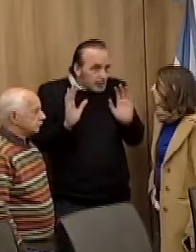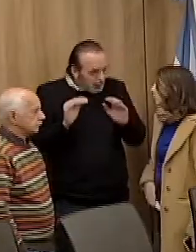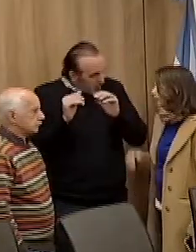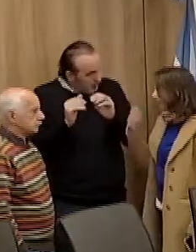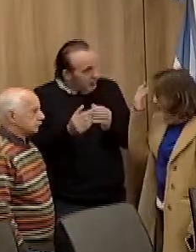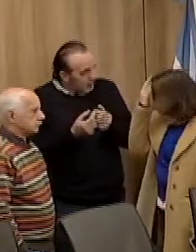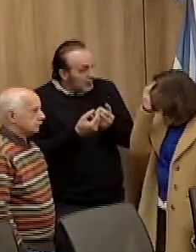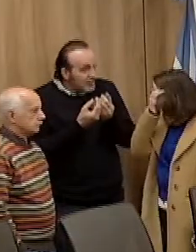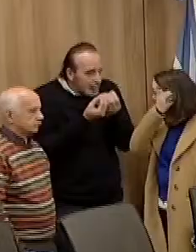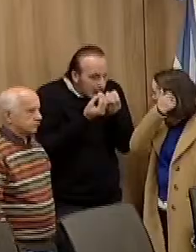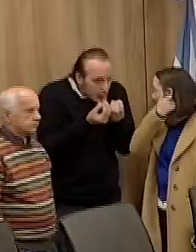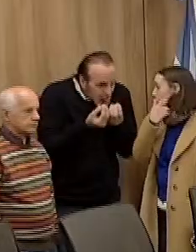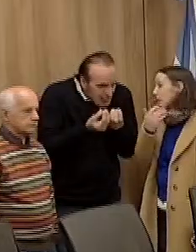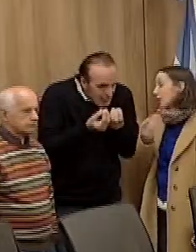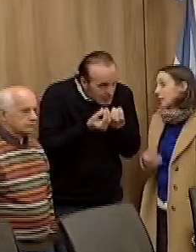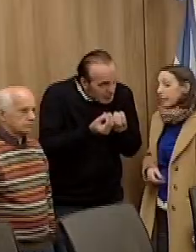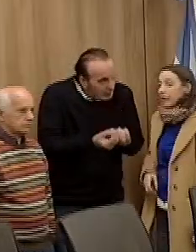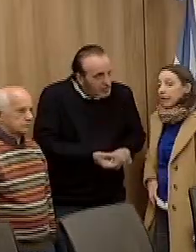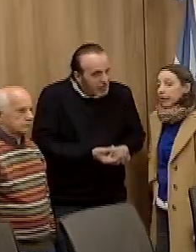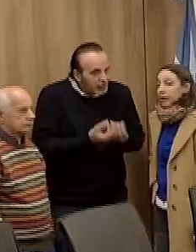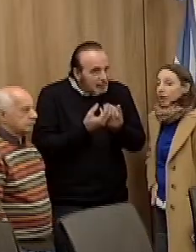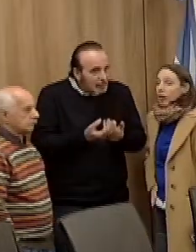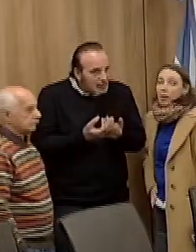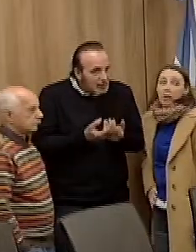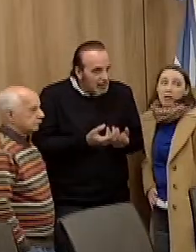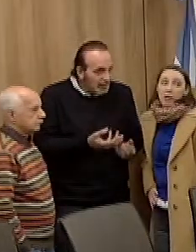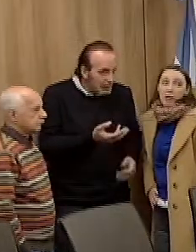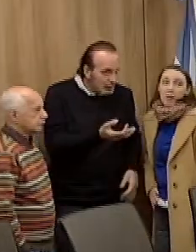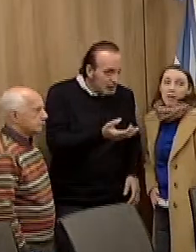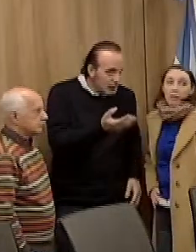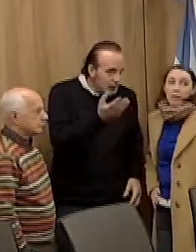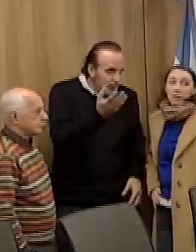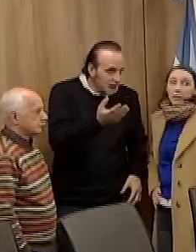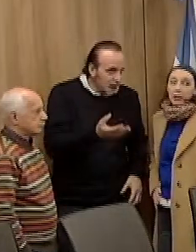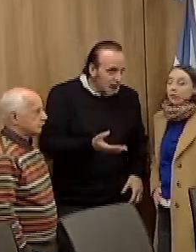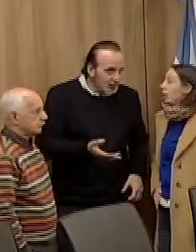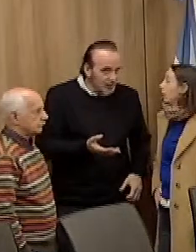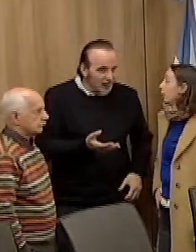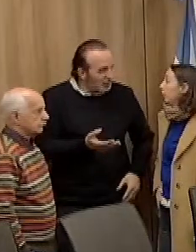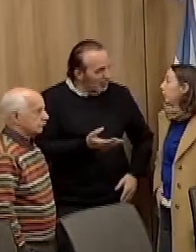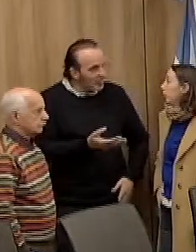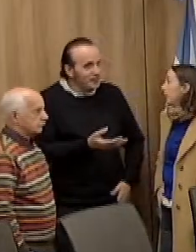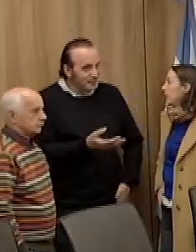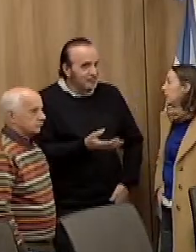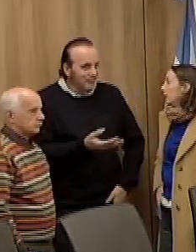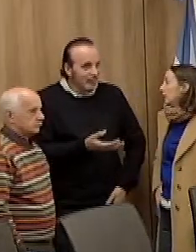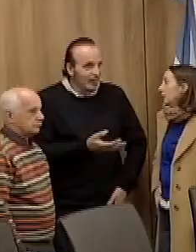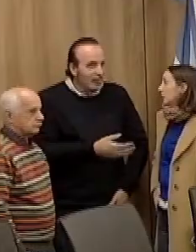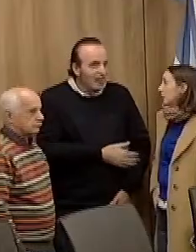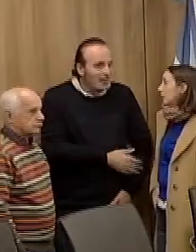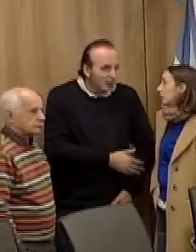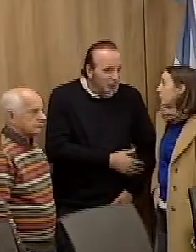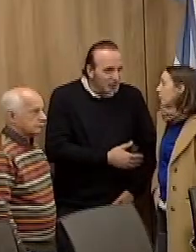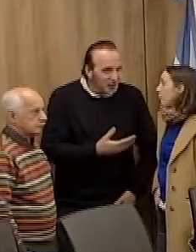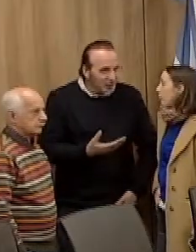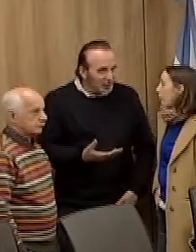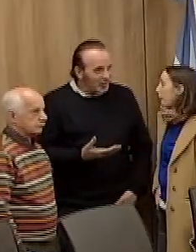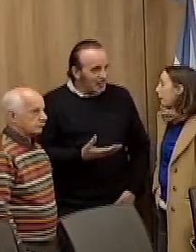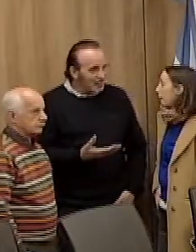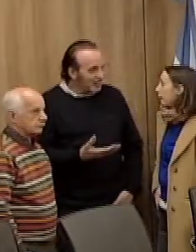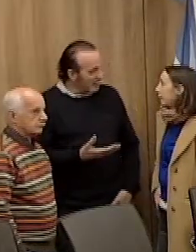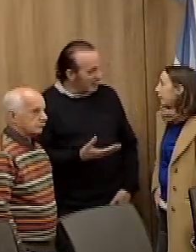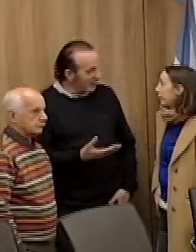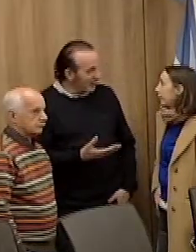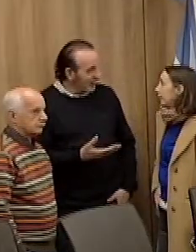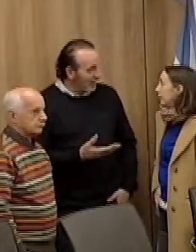Según el informe, casi 1/3 de las vacantes de los cargos de la justicia no fueron cubiertos. Digo, más allá de la Corte Suprema,